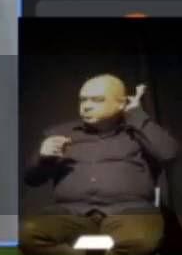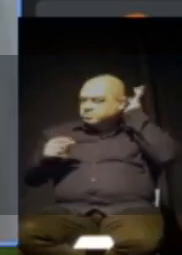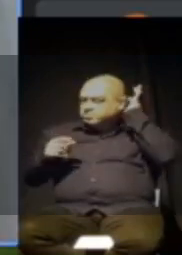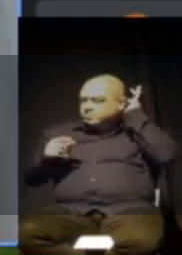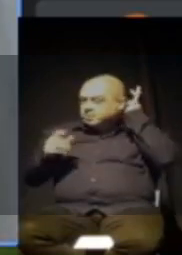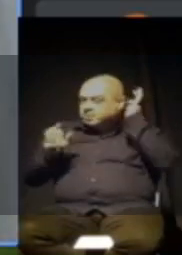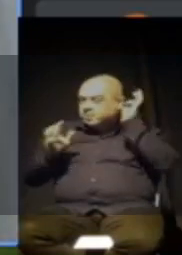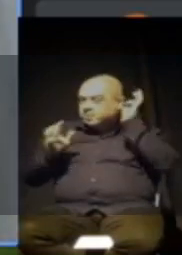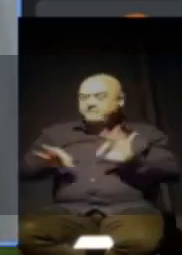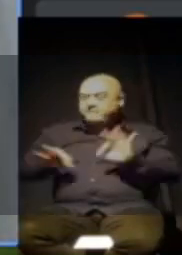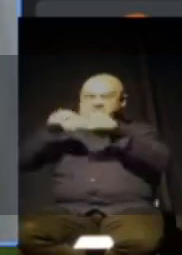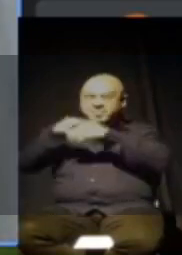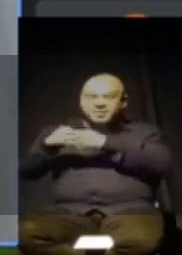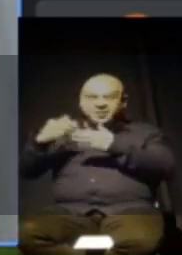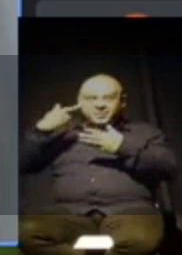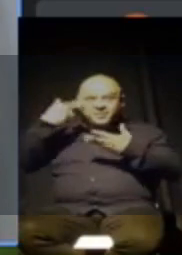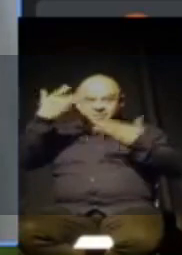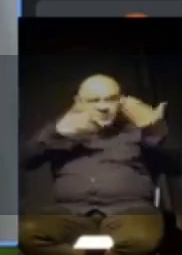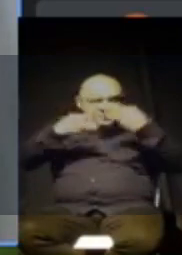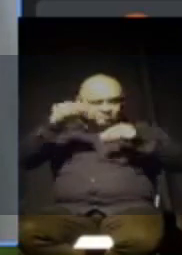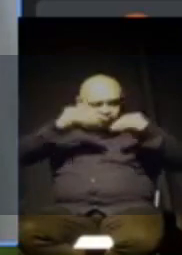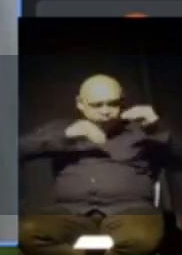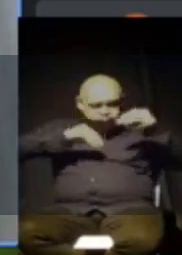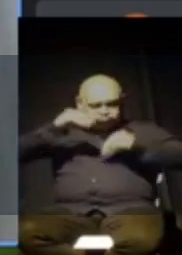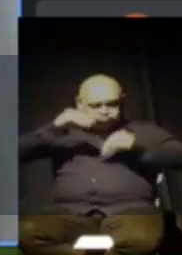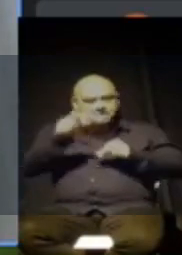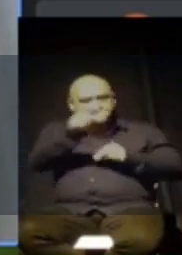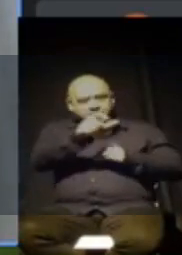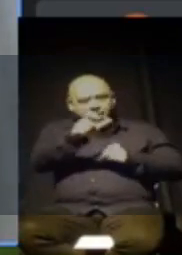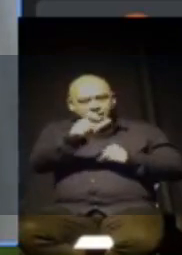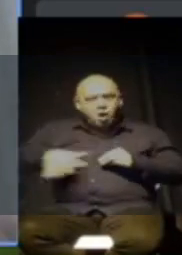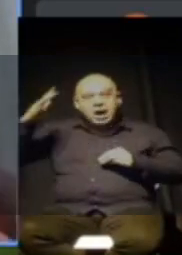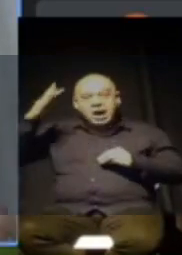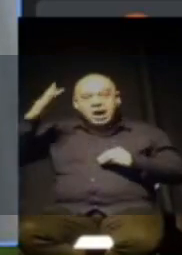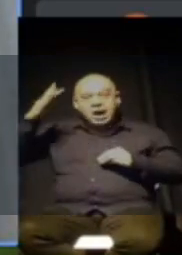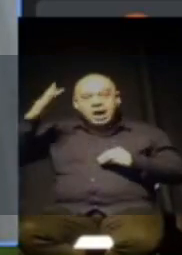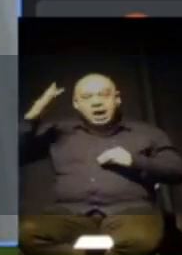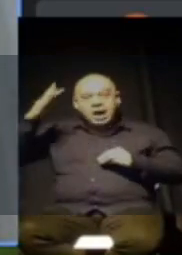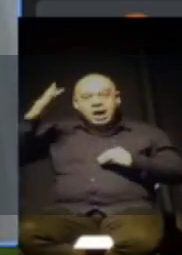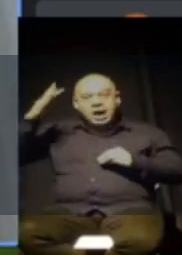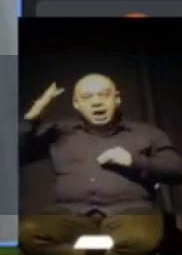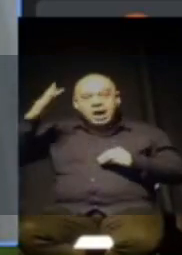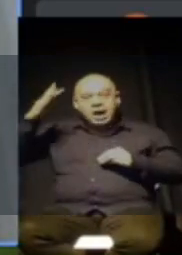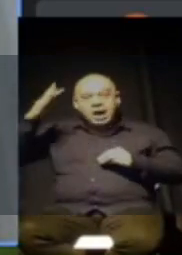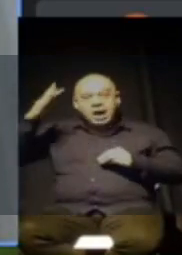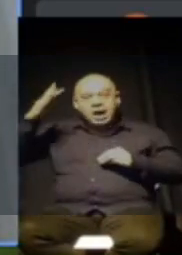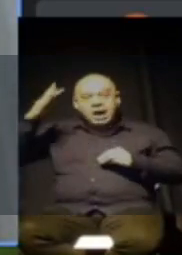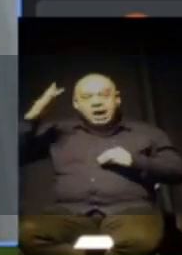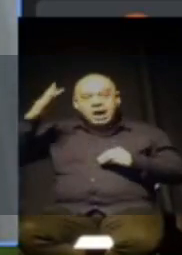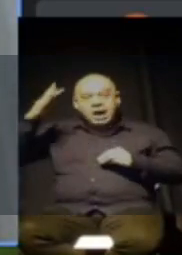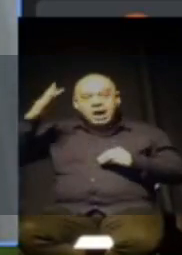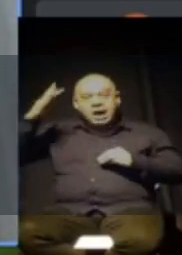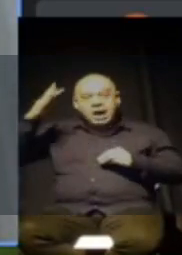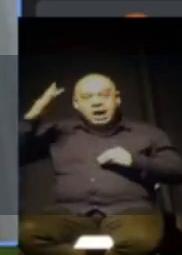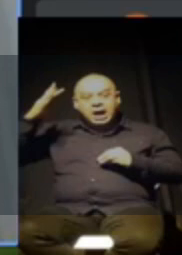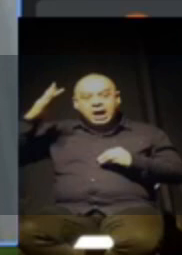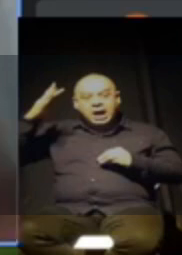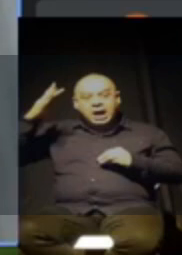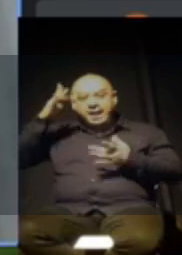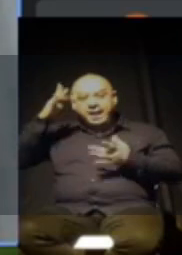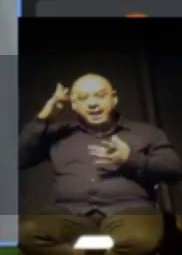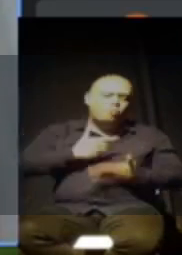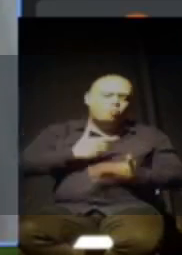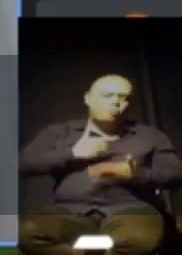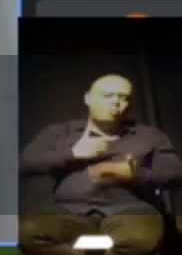indica que la utilización del fenotipo como marcador principal para excluir específicamente ciertas poblaciones humanas de sus